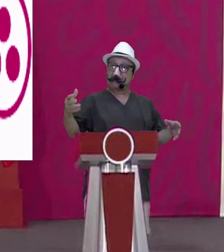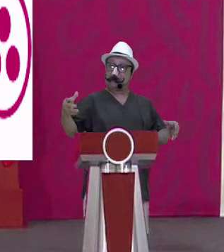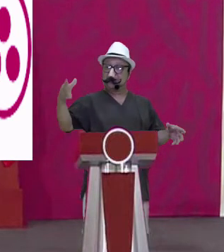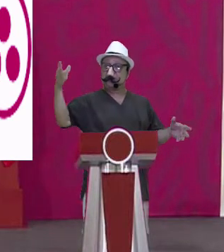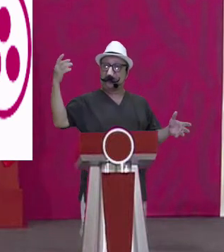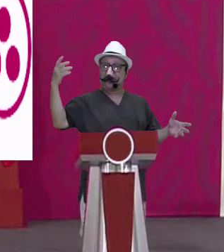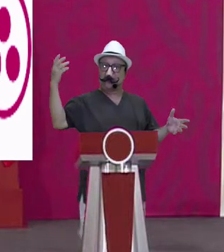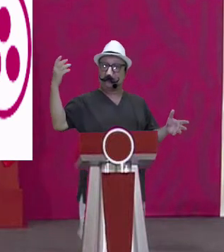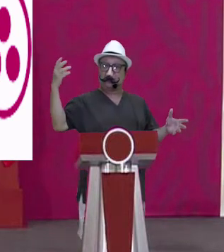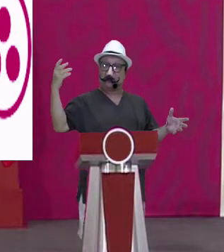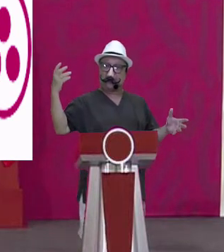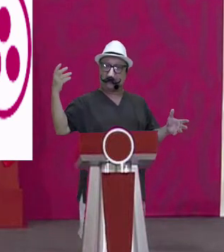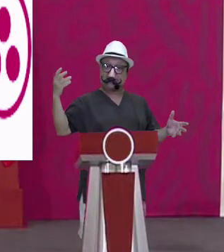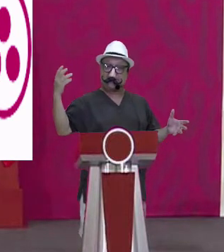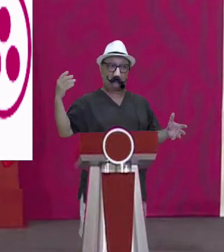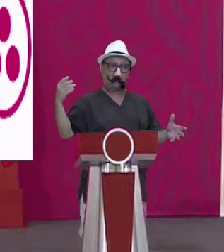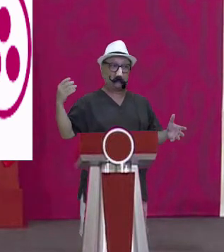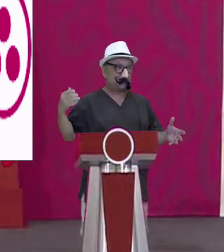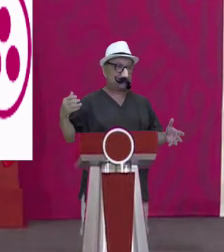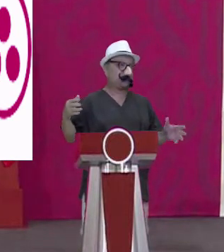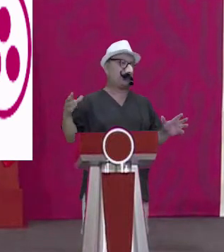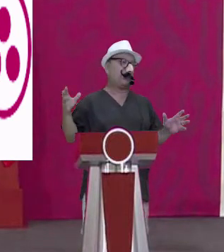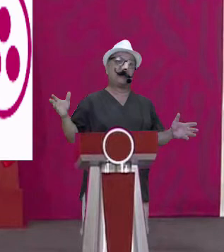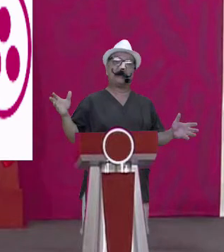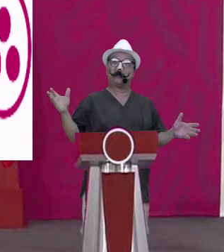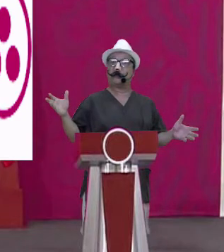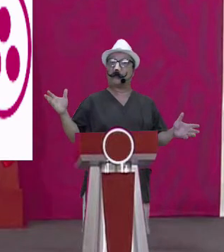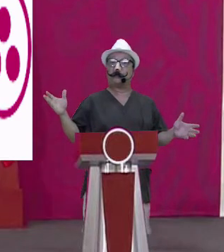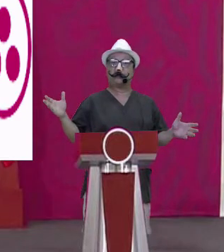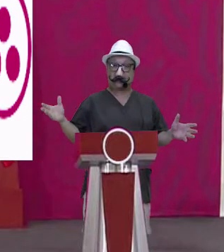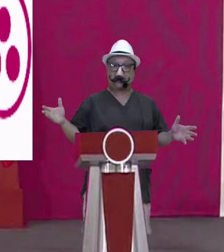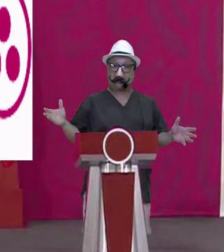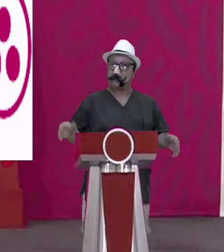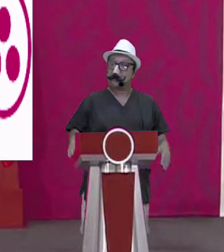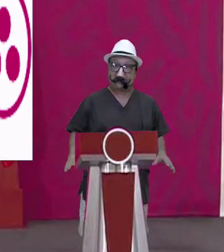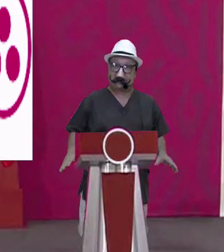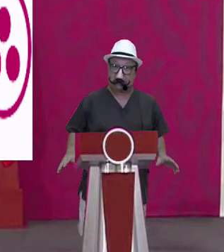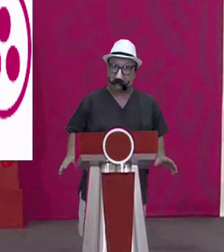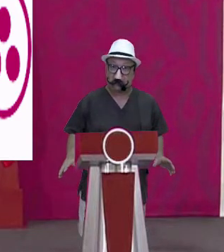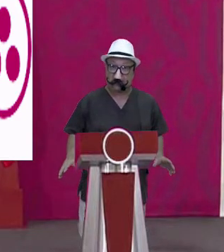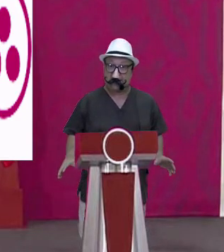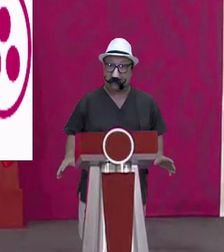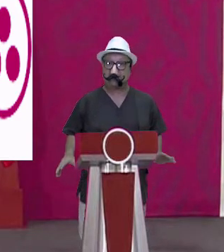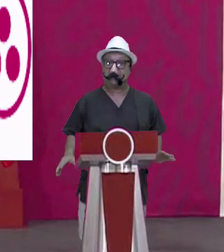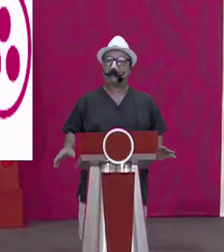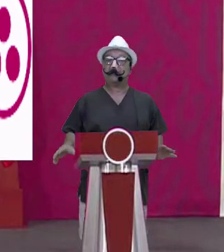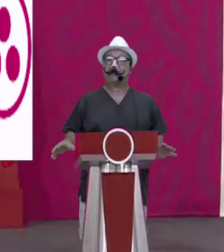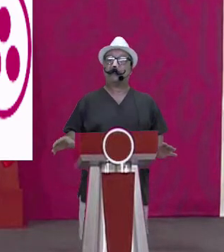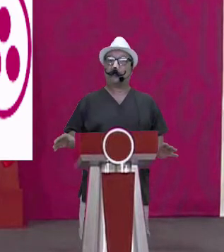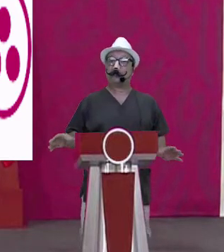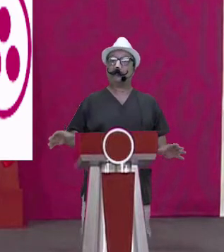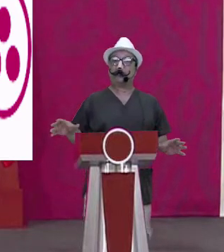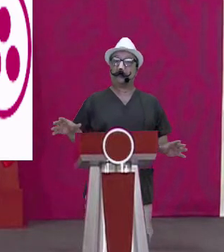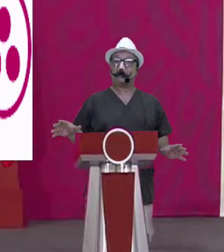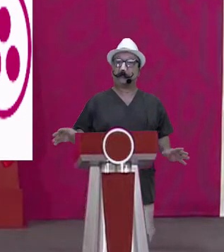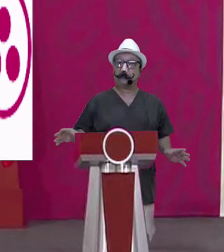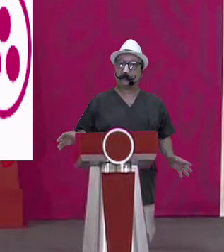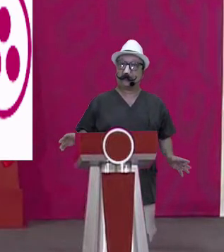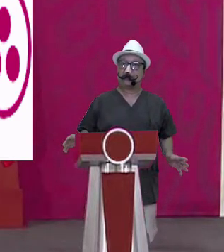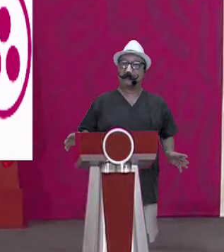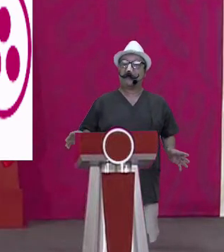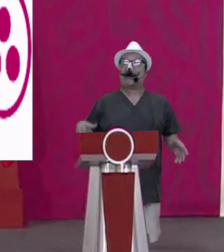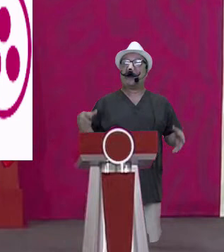que había hecho ya hace algunos meses y que habían quedado de contestarle y no le han podido